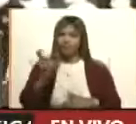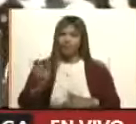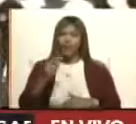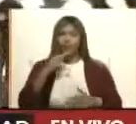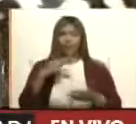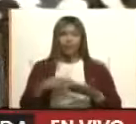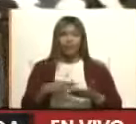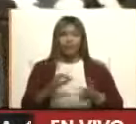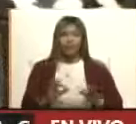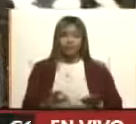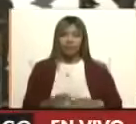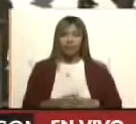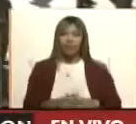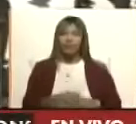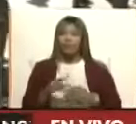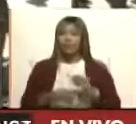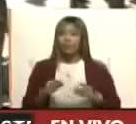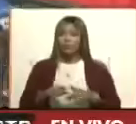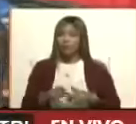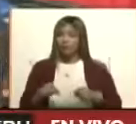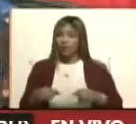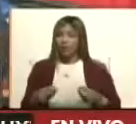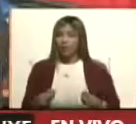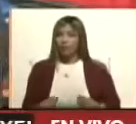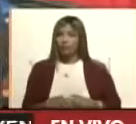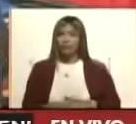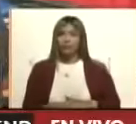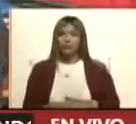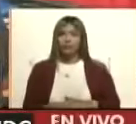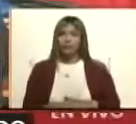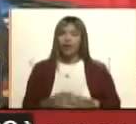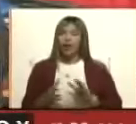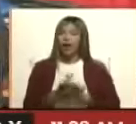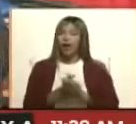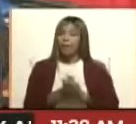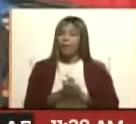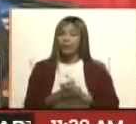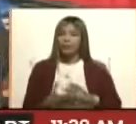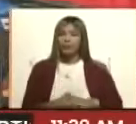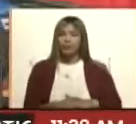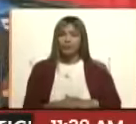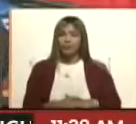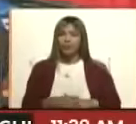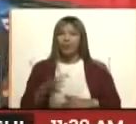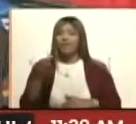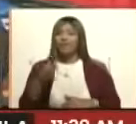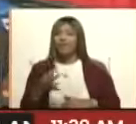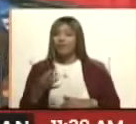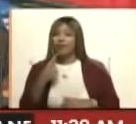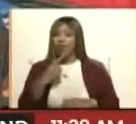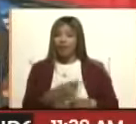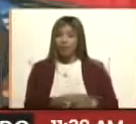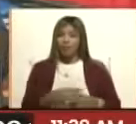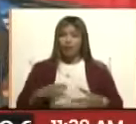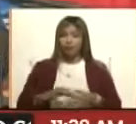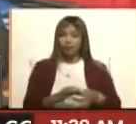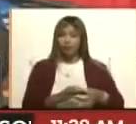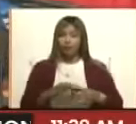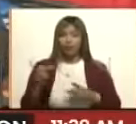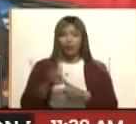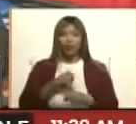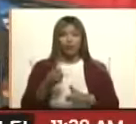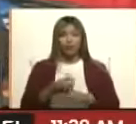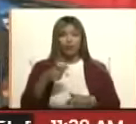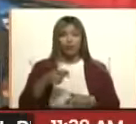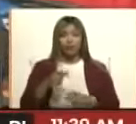verdaderamente en situaciones como esta los amigos, los verdaderos hermanos de la patria y quiénes son